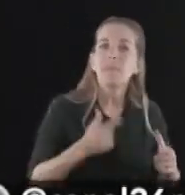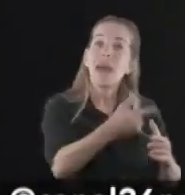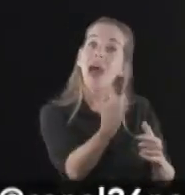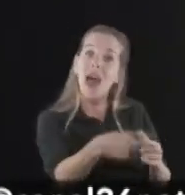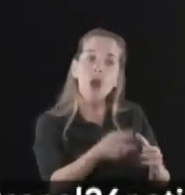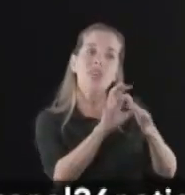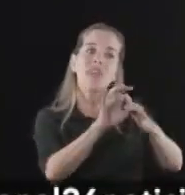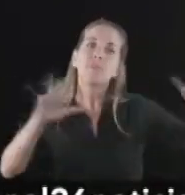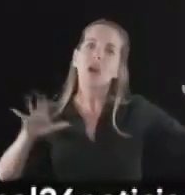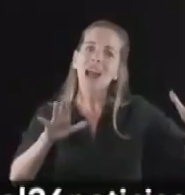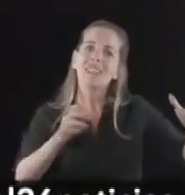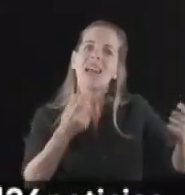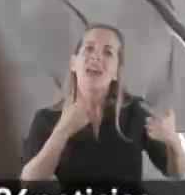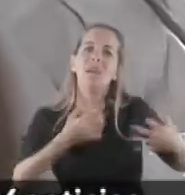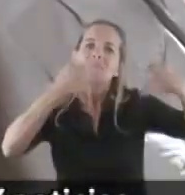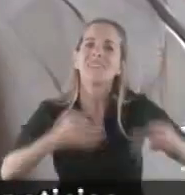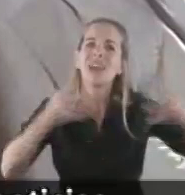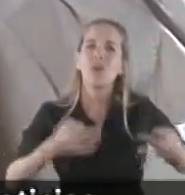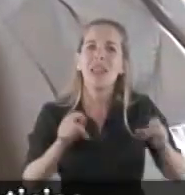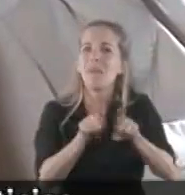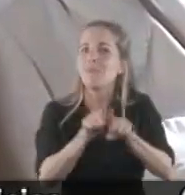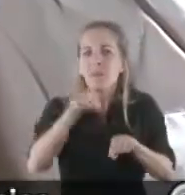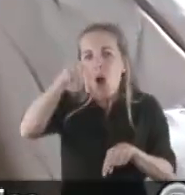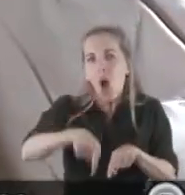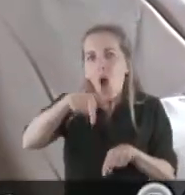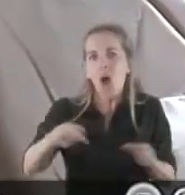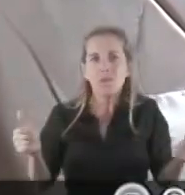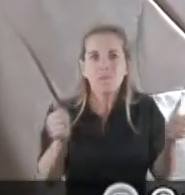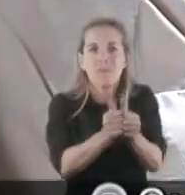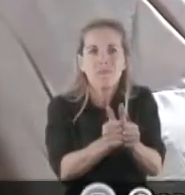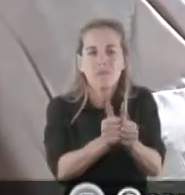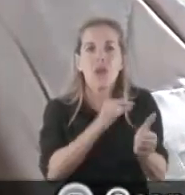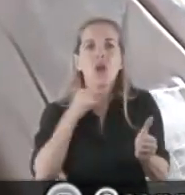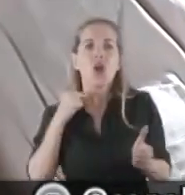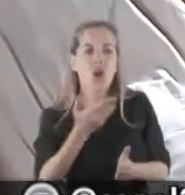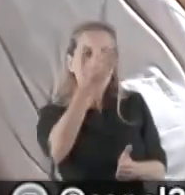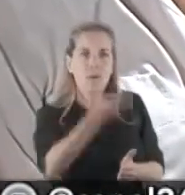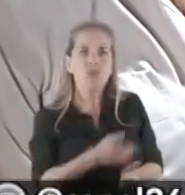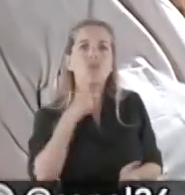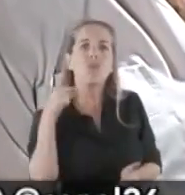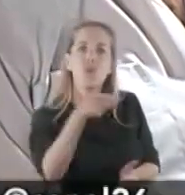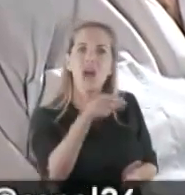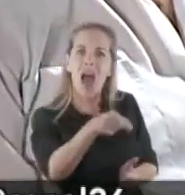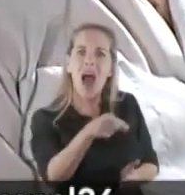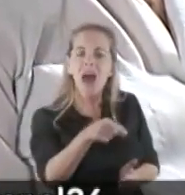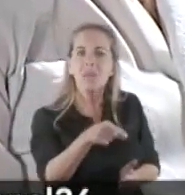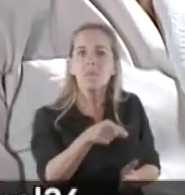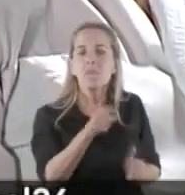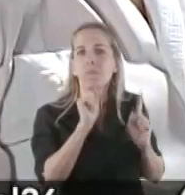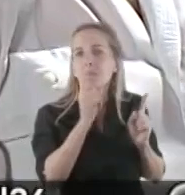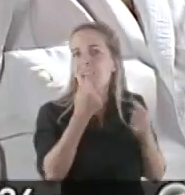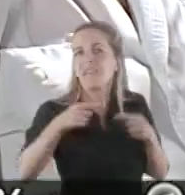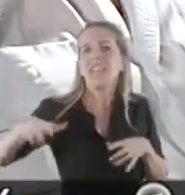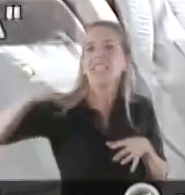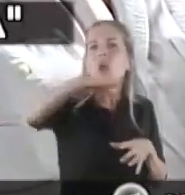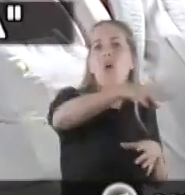garantiza igualdad. Nos garantiza que hoy esté acá al lado de un padre que se dedica en San Martín y en muchos lugares del país